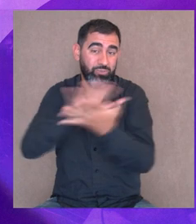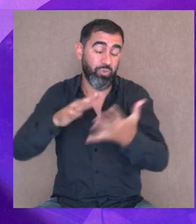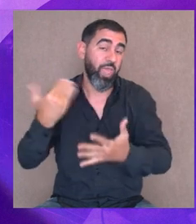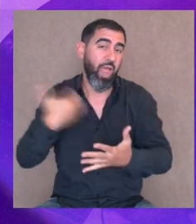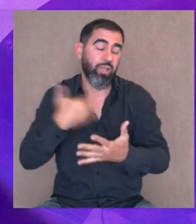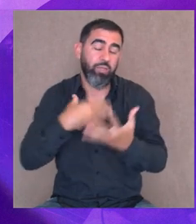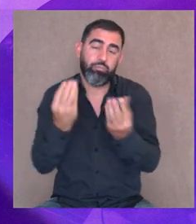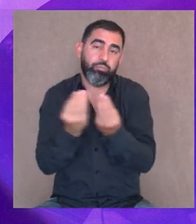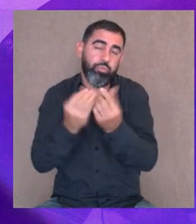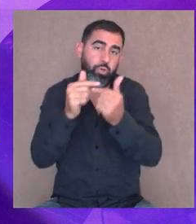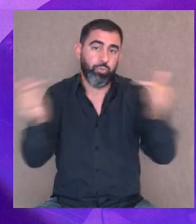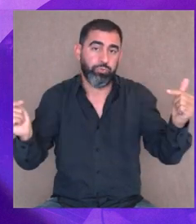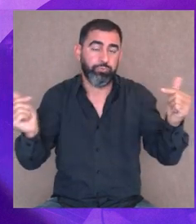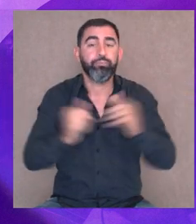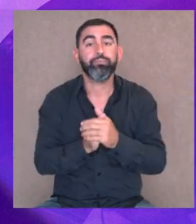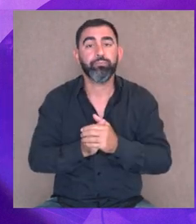en Argentina, que saben que es mi otro país,